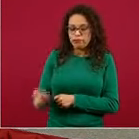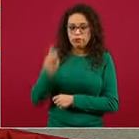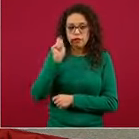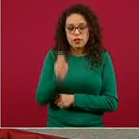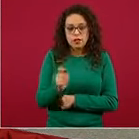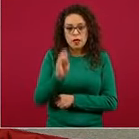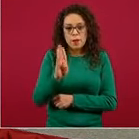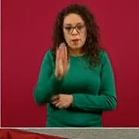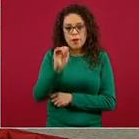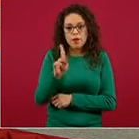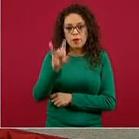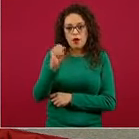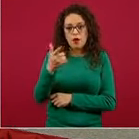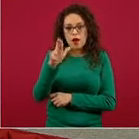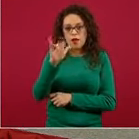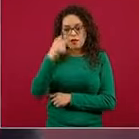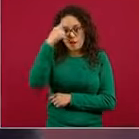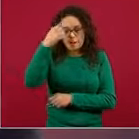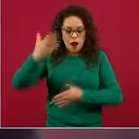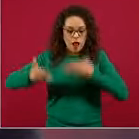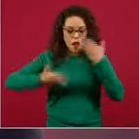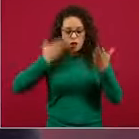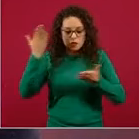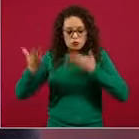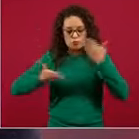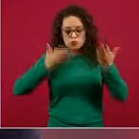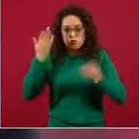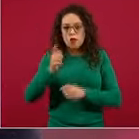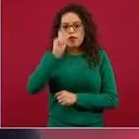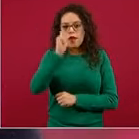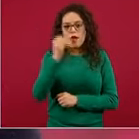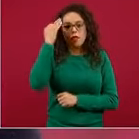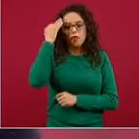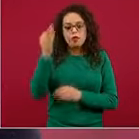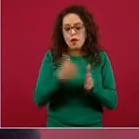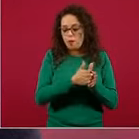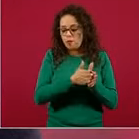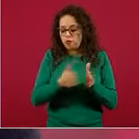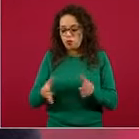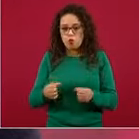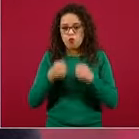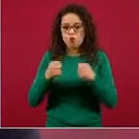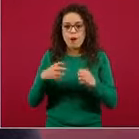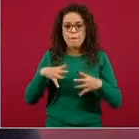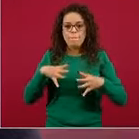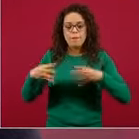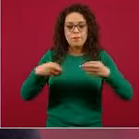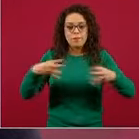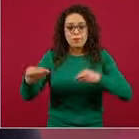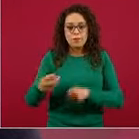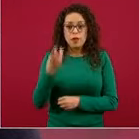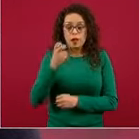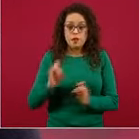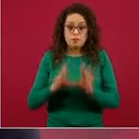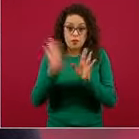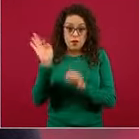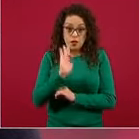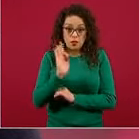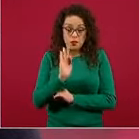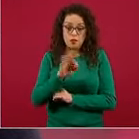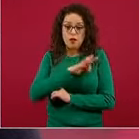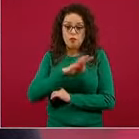estudios precisamente de los periodos de contagiosidad, para ver si esta pudiera ser una medida que en su momento se